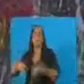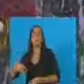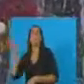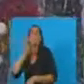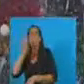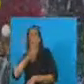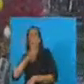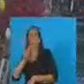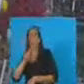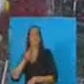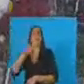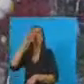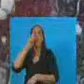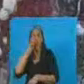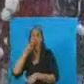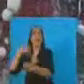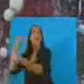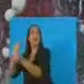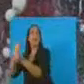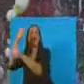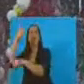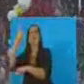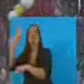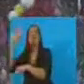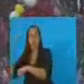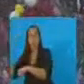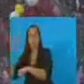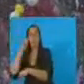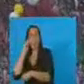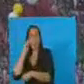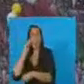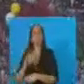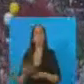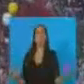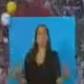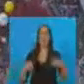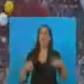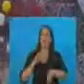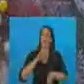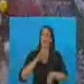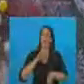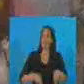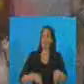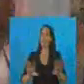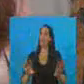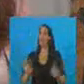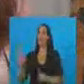Y este año, 2015, para que no me digan que soy una feminista mala,